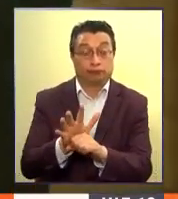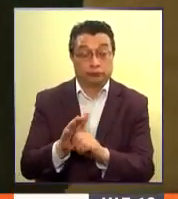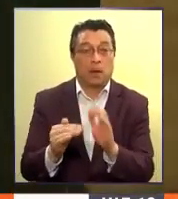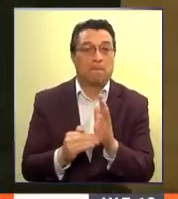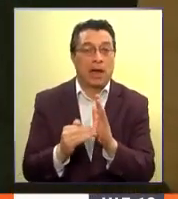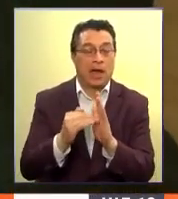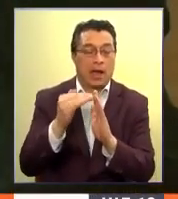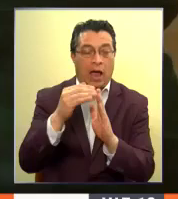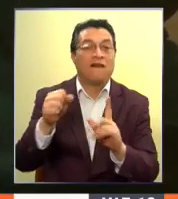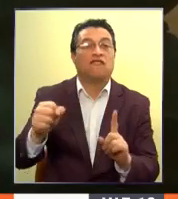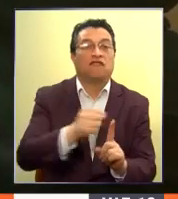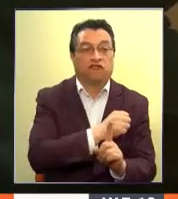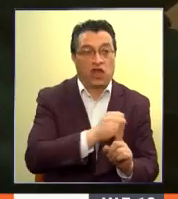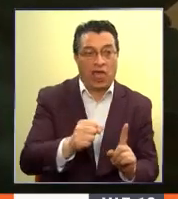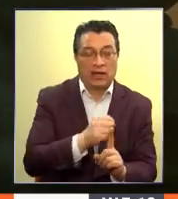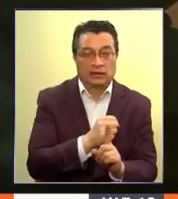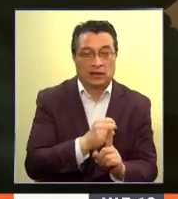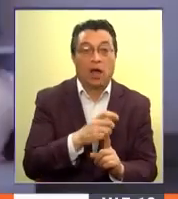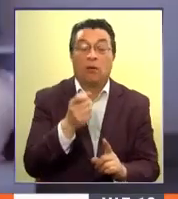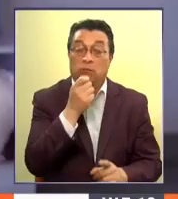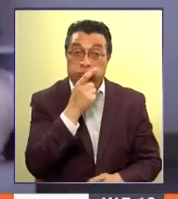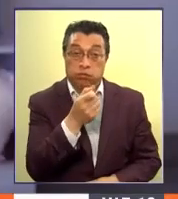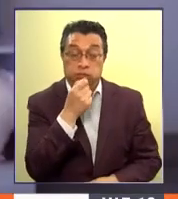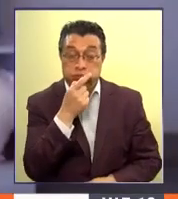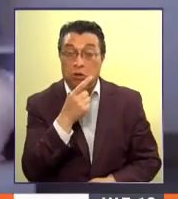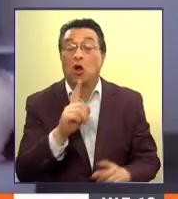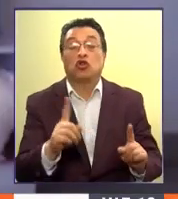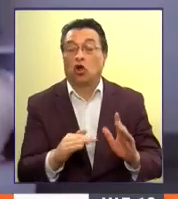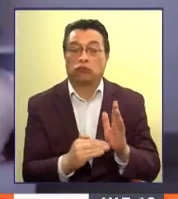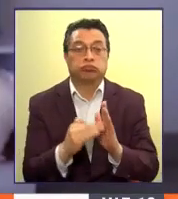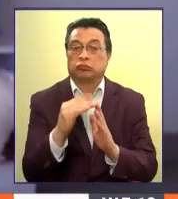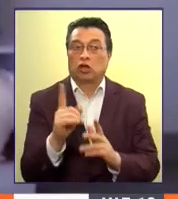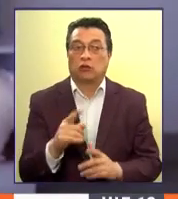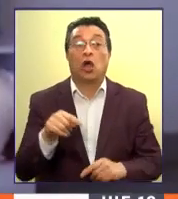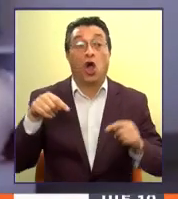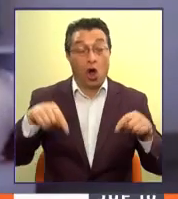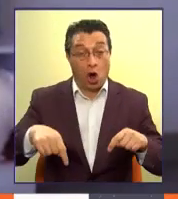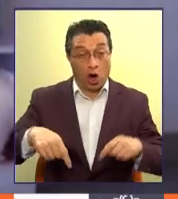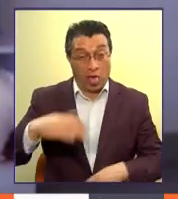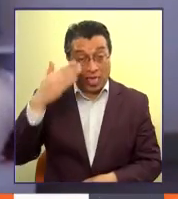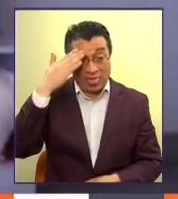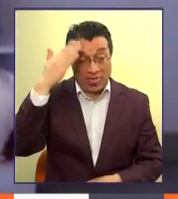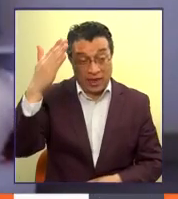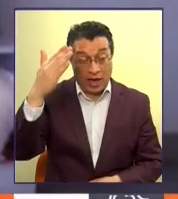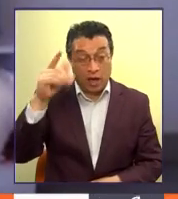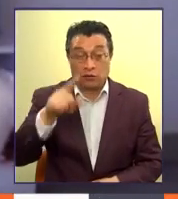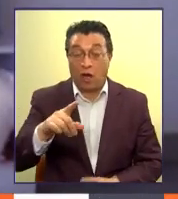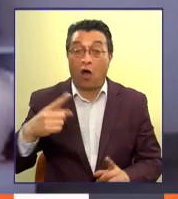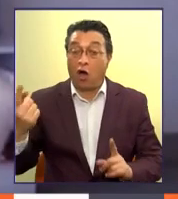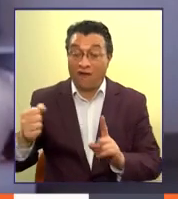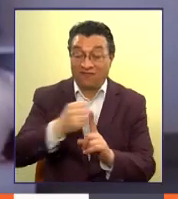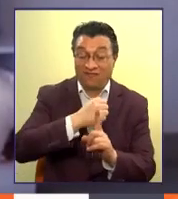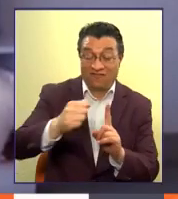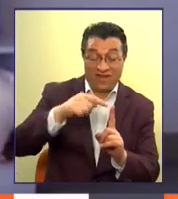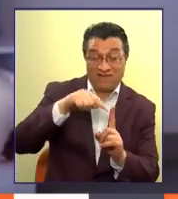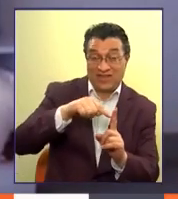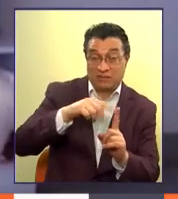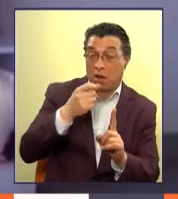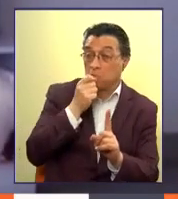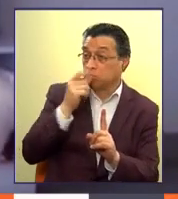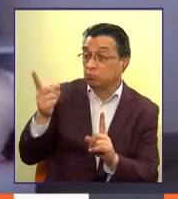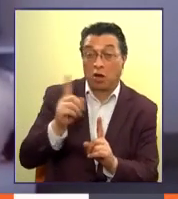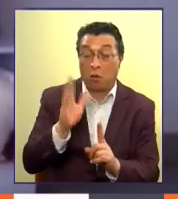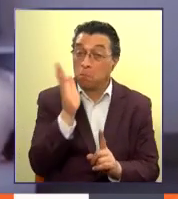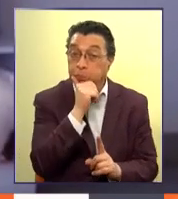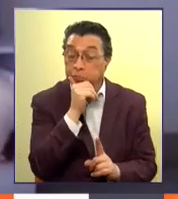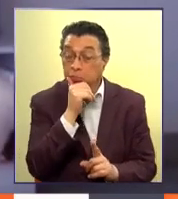la violencia, no así las denuncias. Creo que hoy día, si las víctimas no están denunciando, no podemos poner el